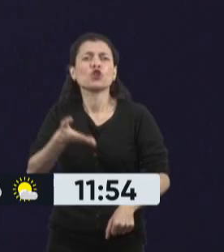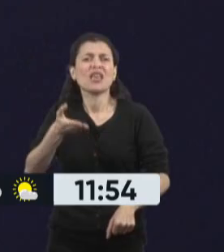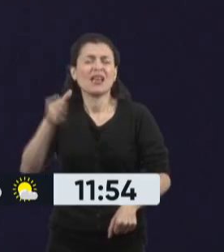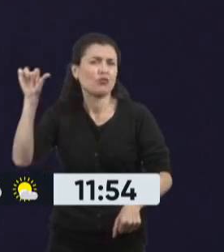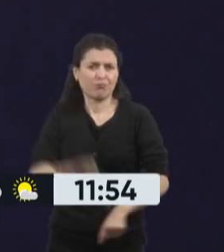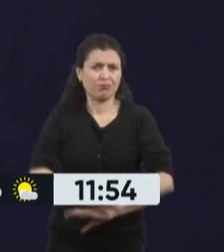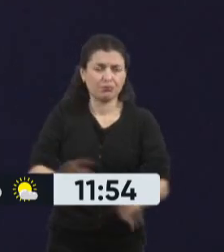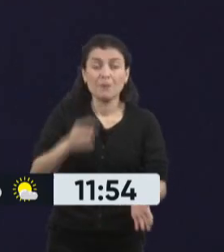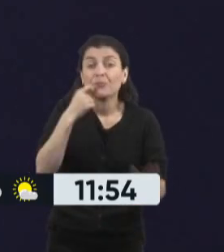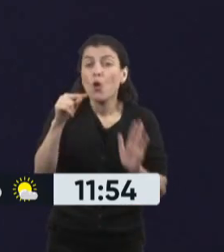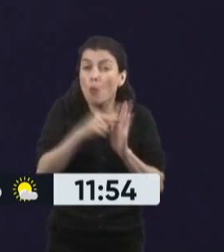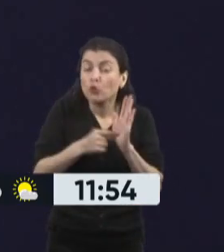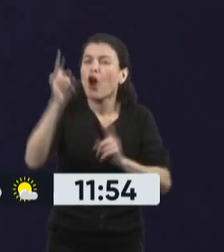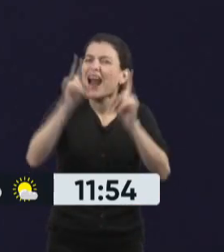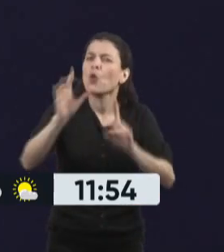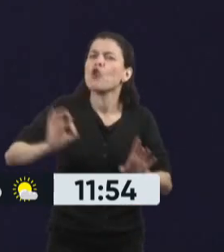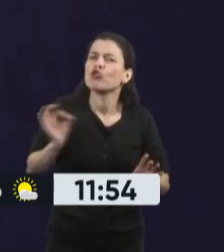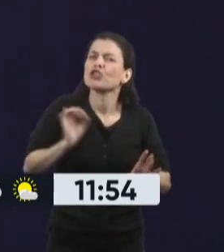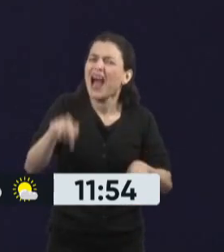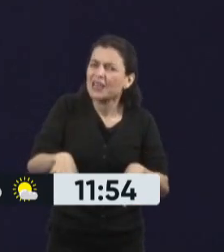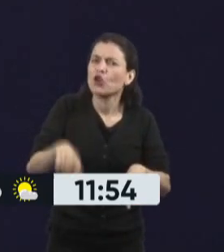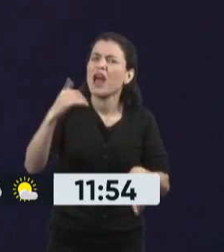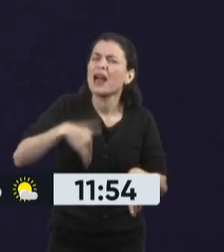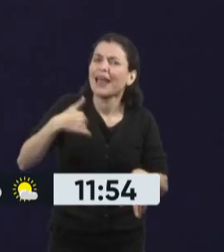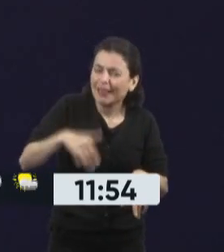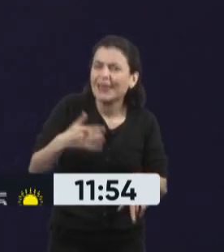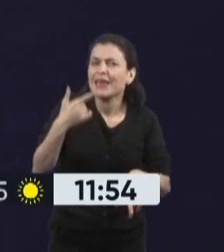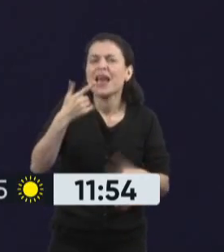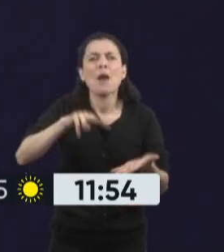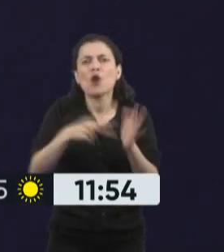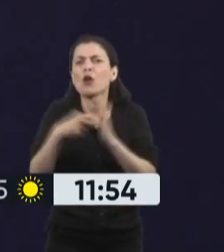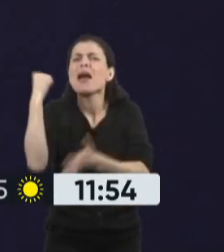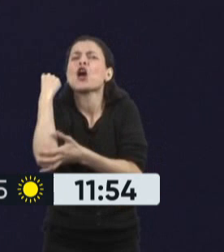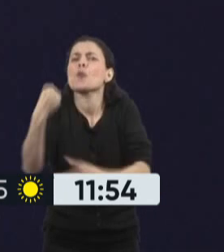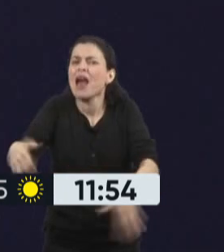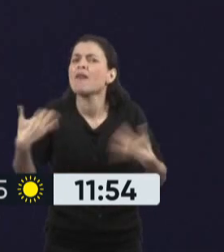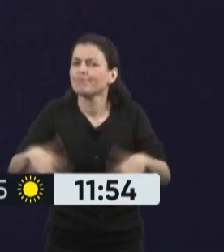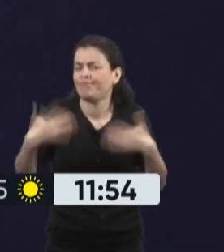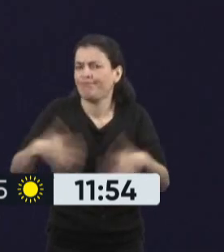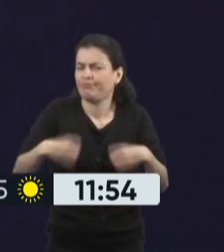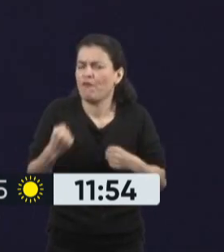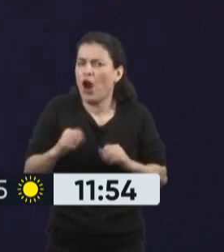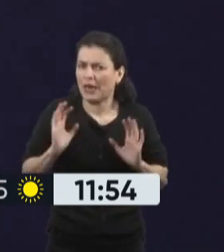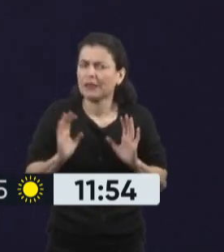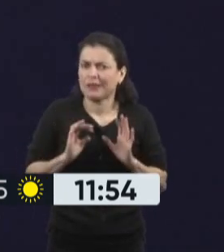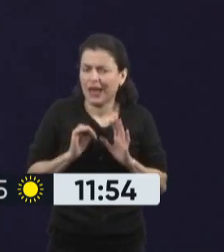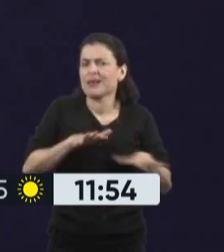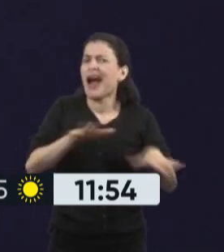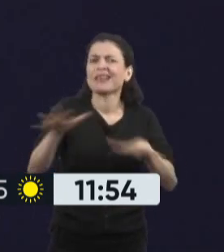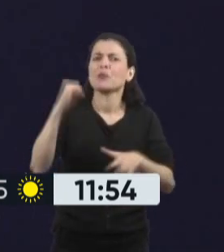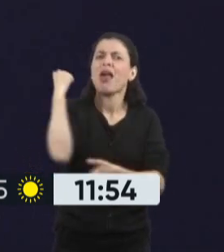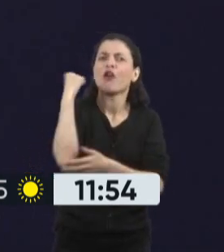años donde efectivamente hubo una gran retracción en la actividad